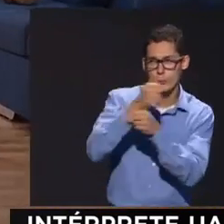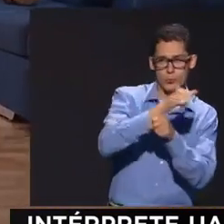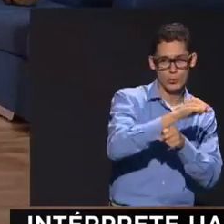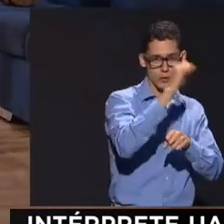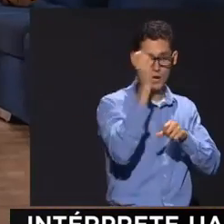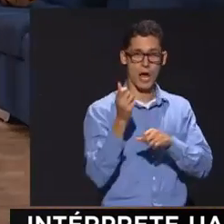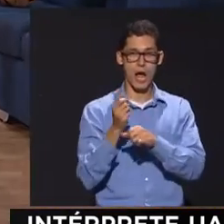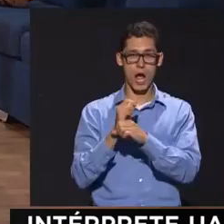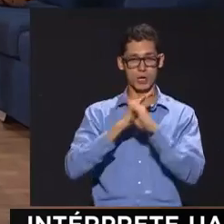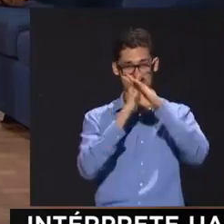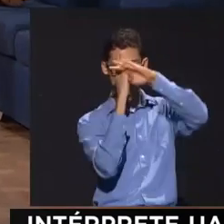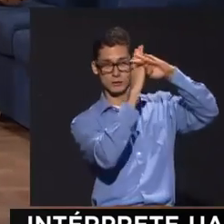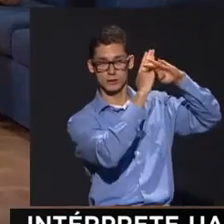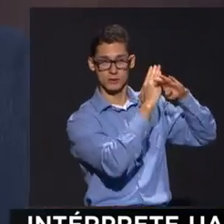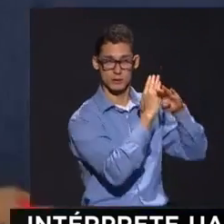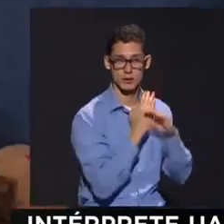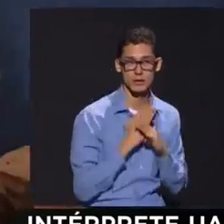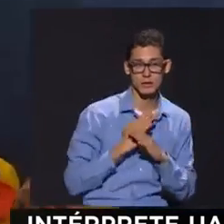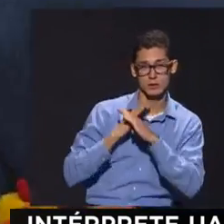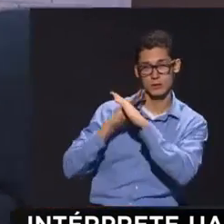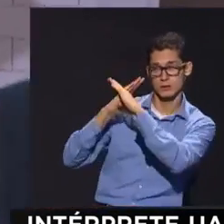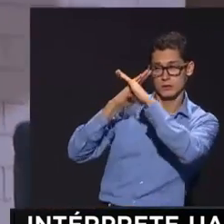ahora utiliza tus brazos